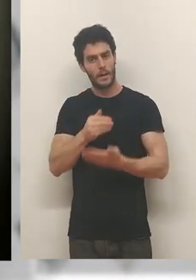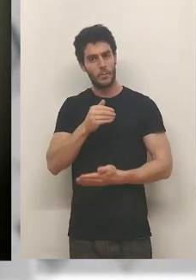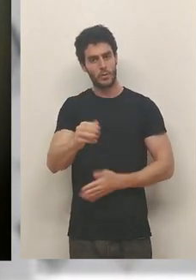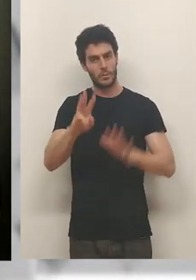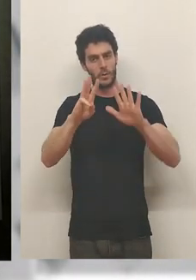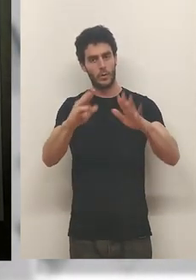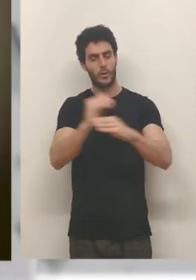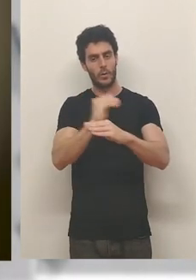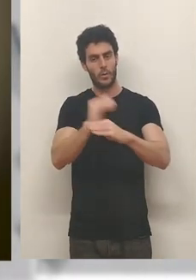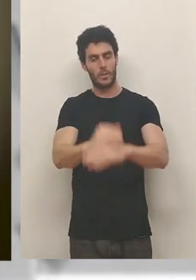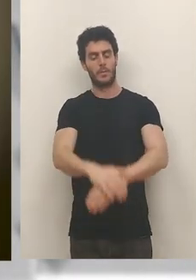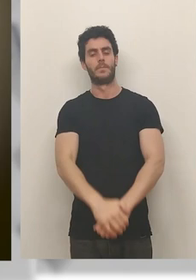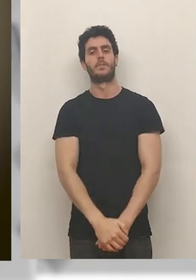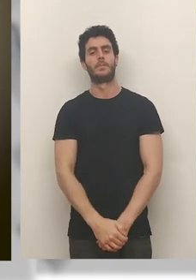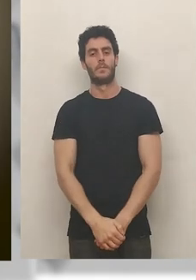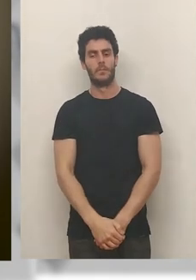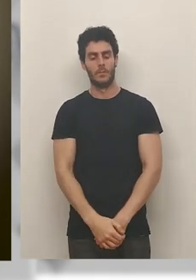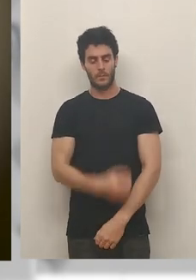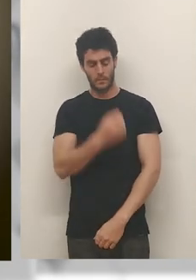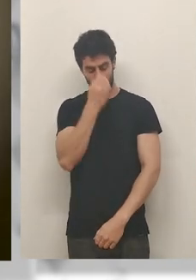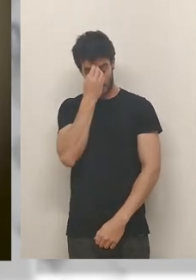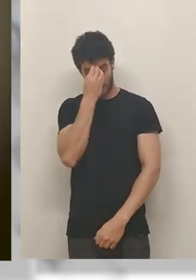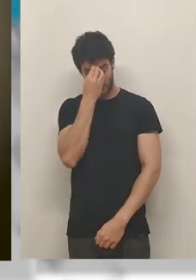recorrer hasta el próximo 8 de octubre.